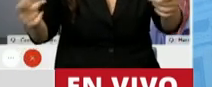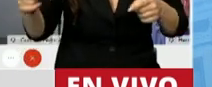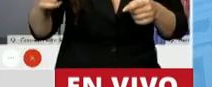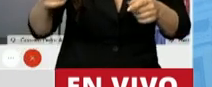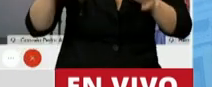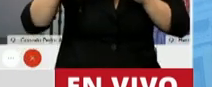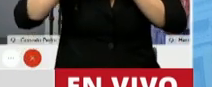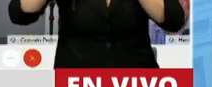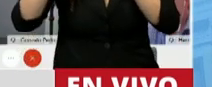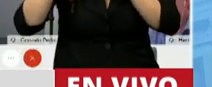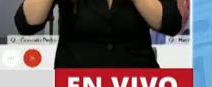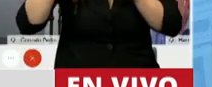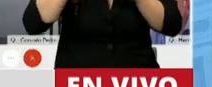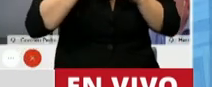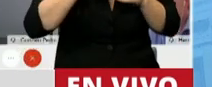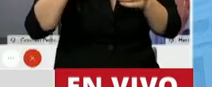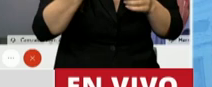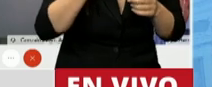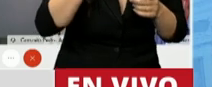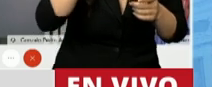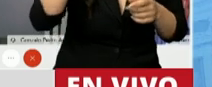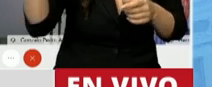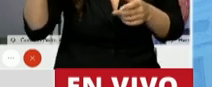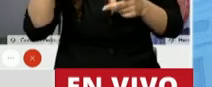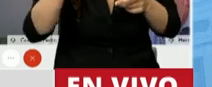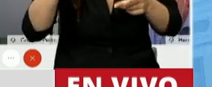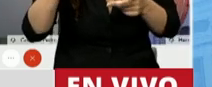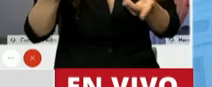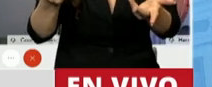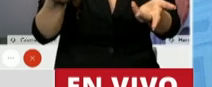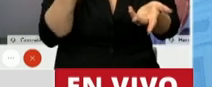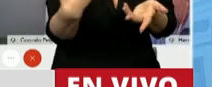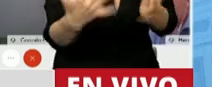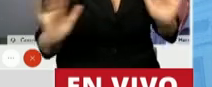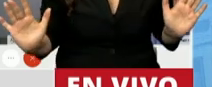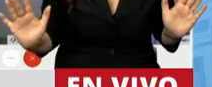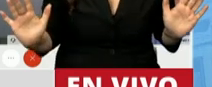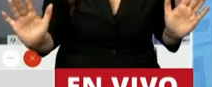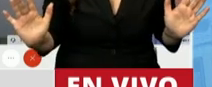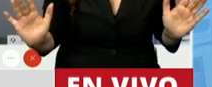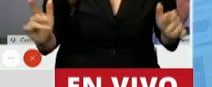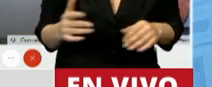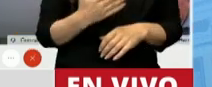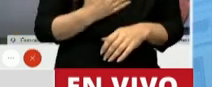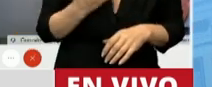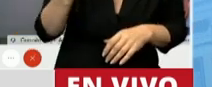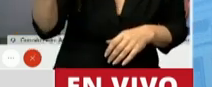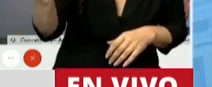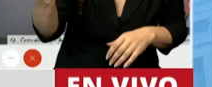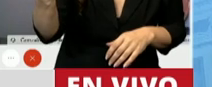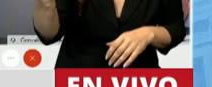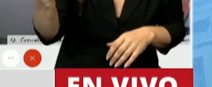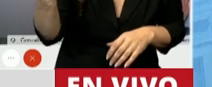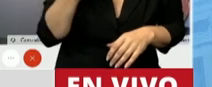del mundo las barbaridades que decíamos cada uno los viernes. Mire, presidente, quiero que en la